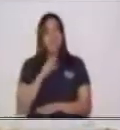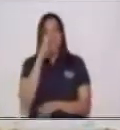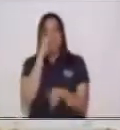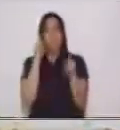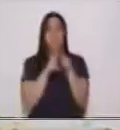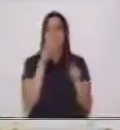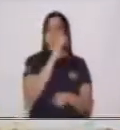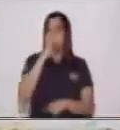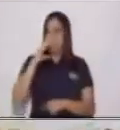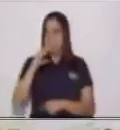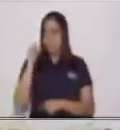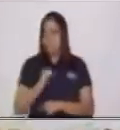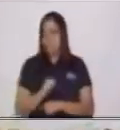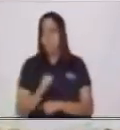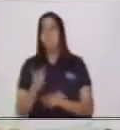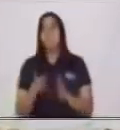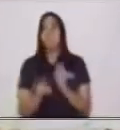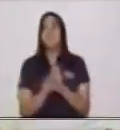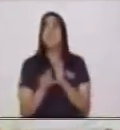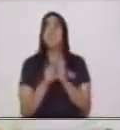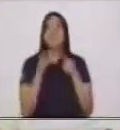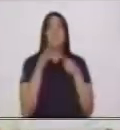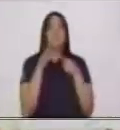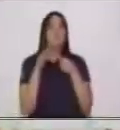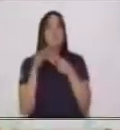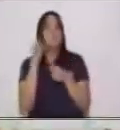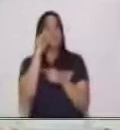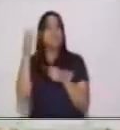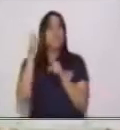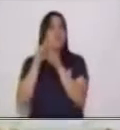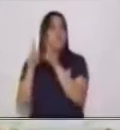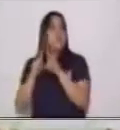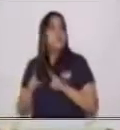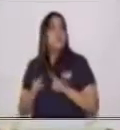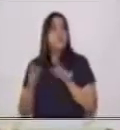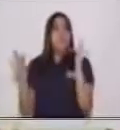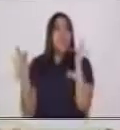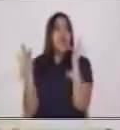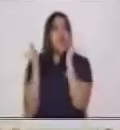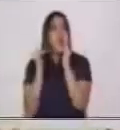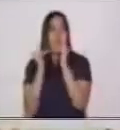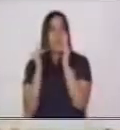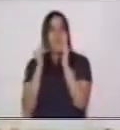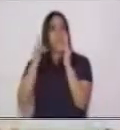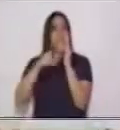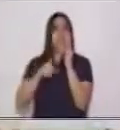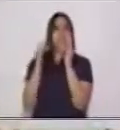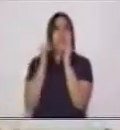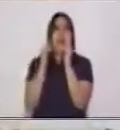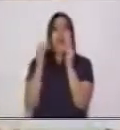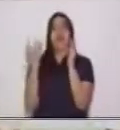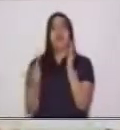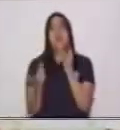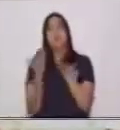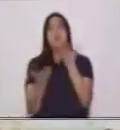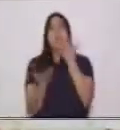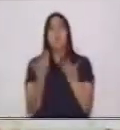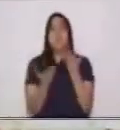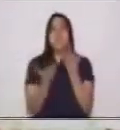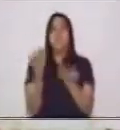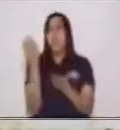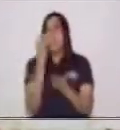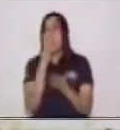esta regla es la palabra conexión, porque en algún momento cumple función de sustantivo femenino.